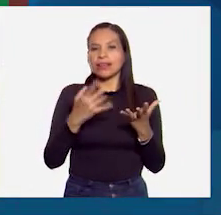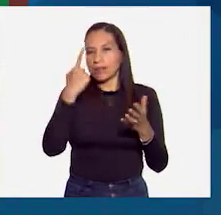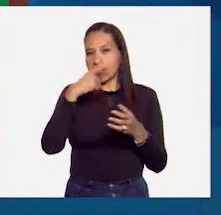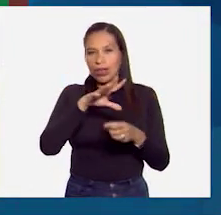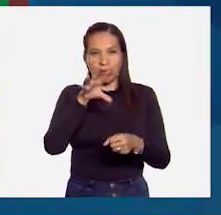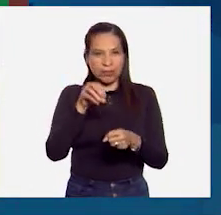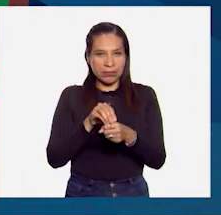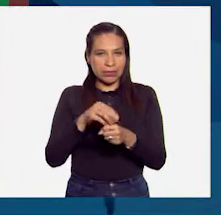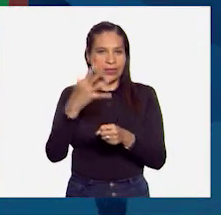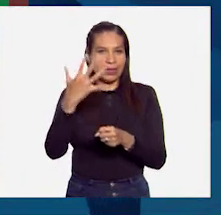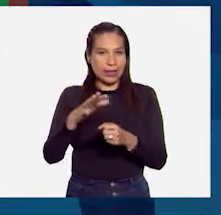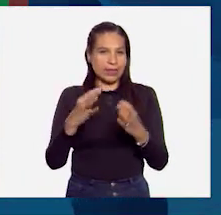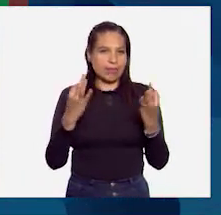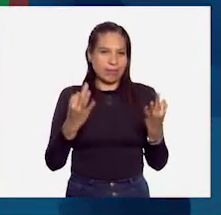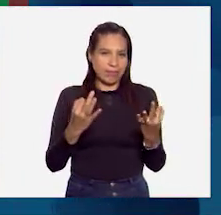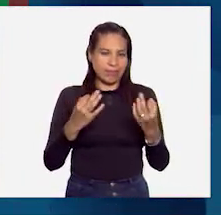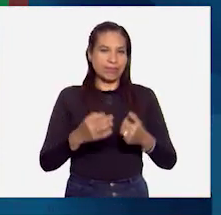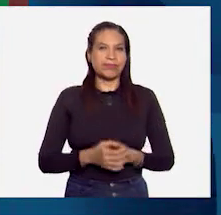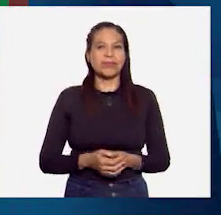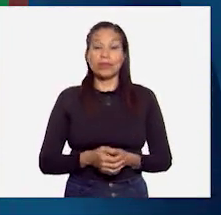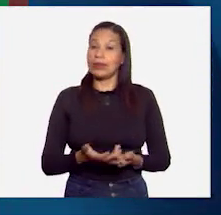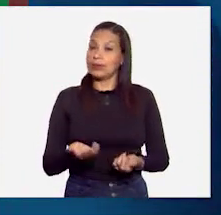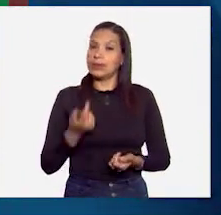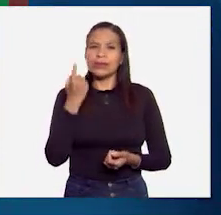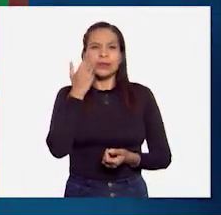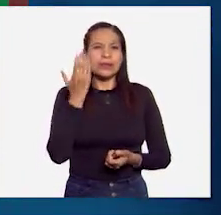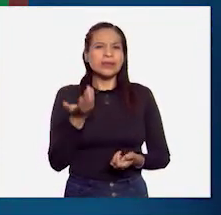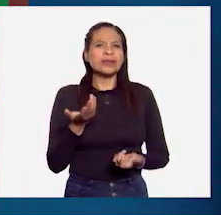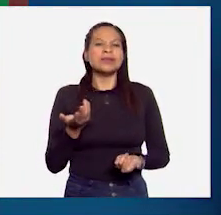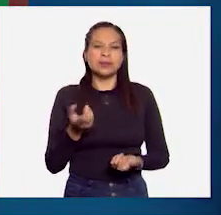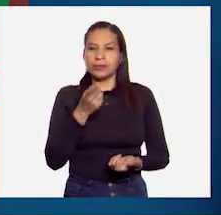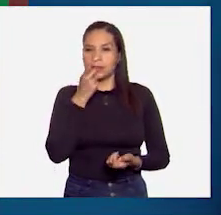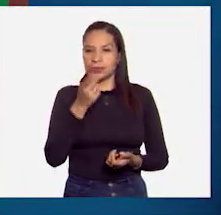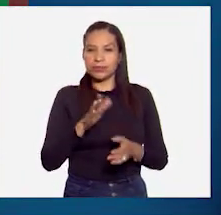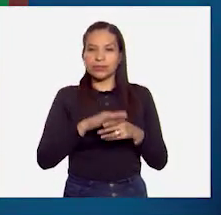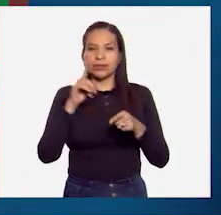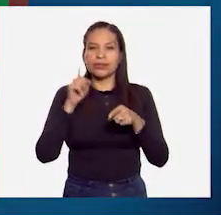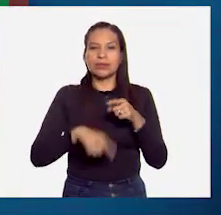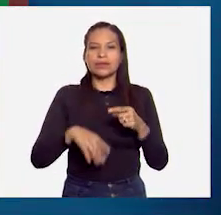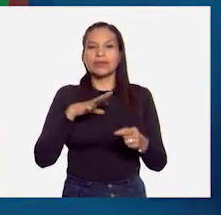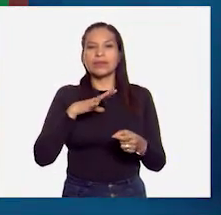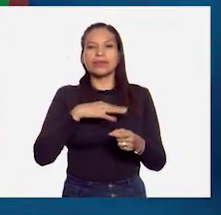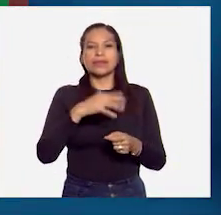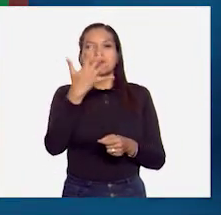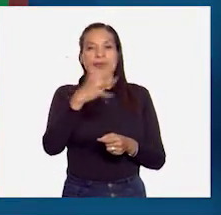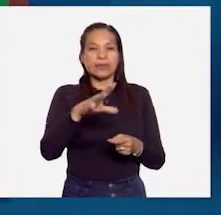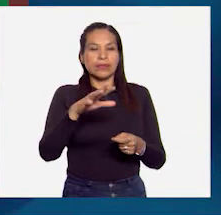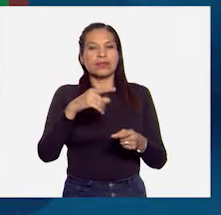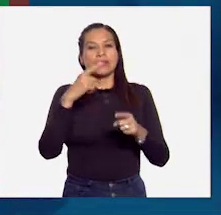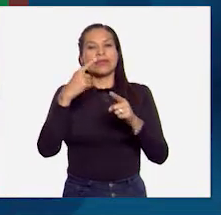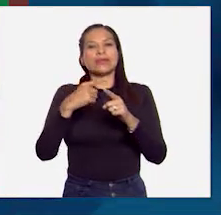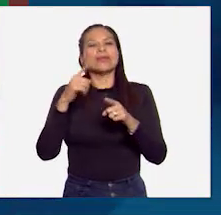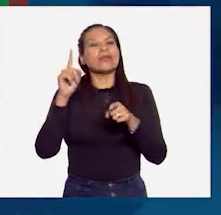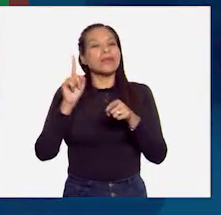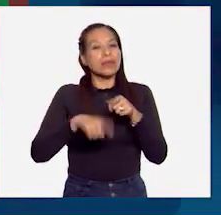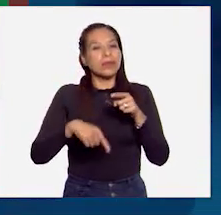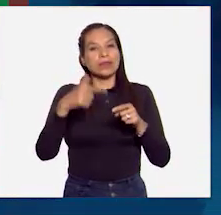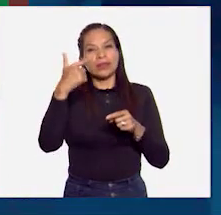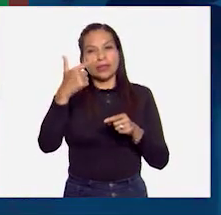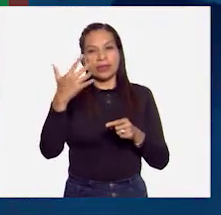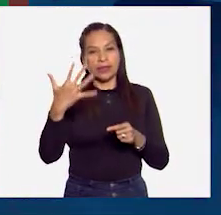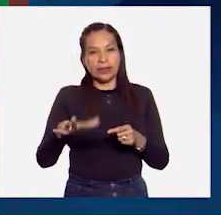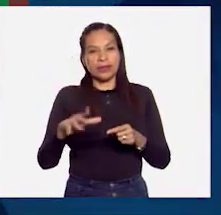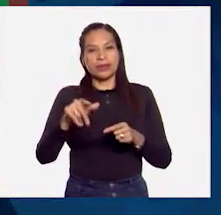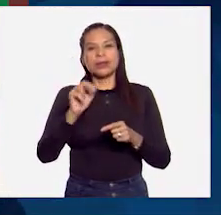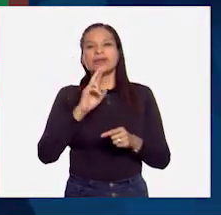para completar los 10 mandalas. ¿Qué quiere hacer? Hice la resta entonces de 10 menos 7 décimos y